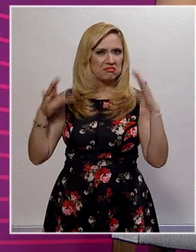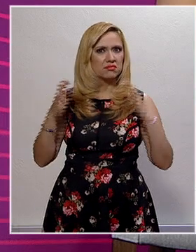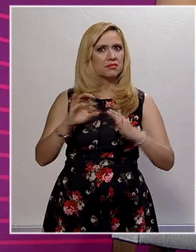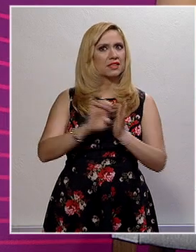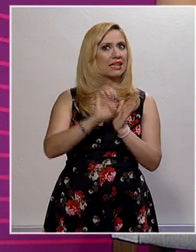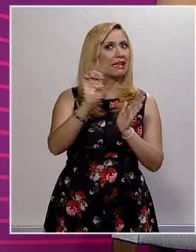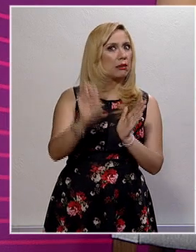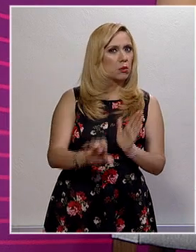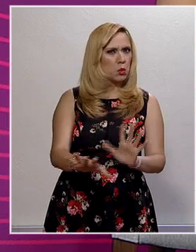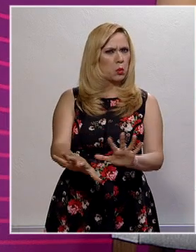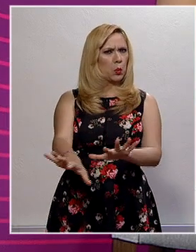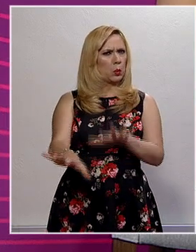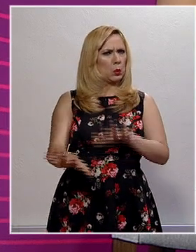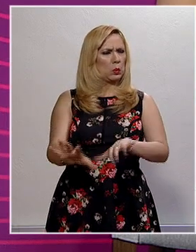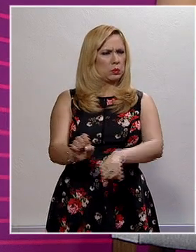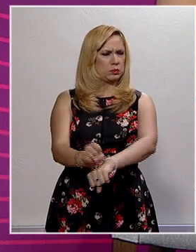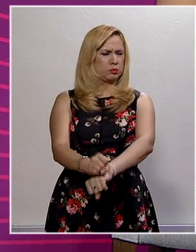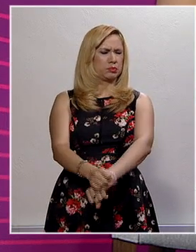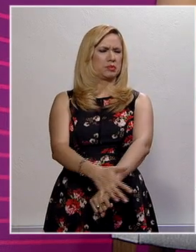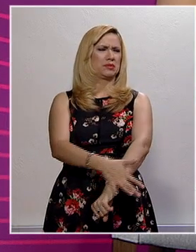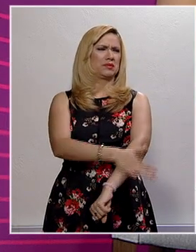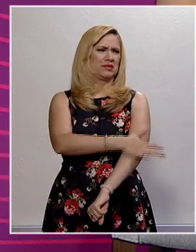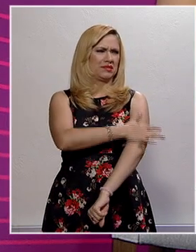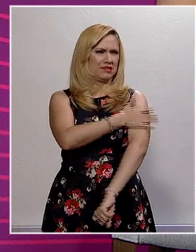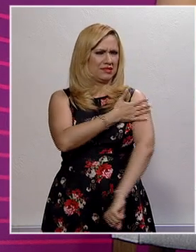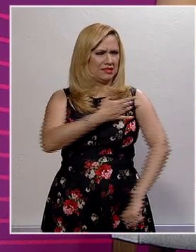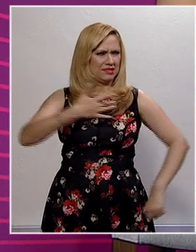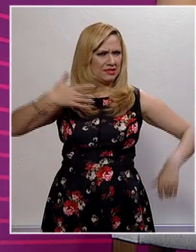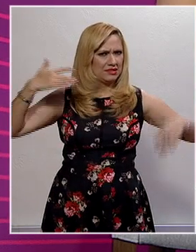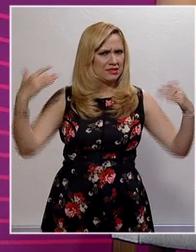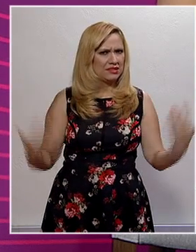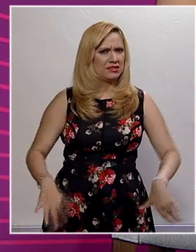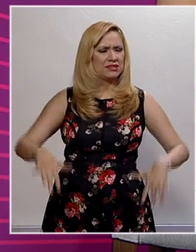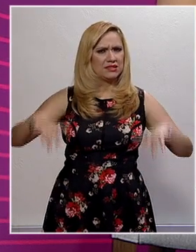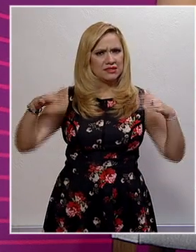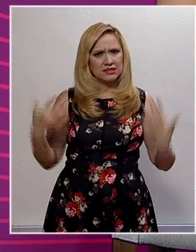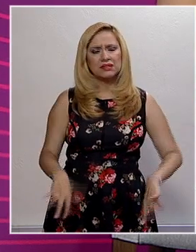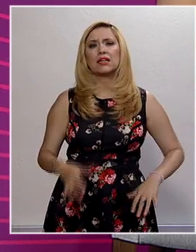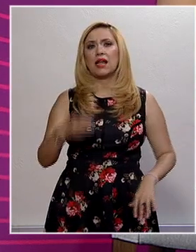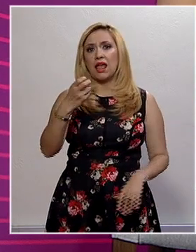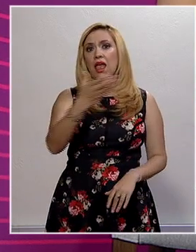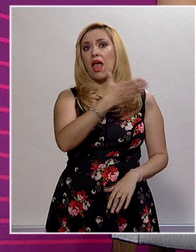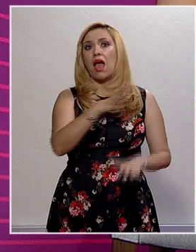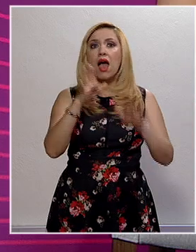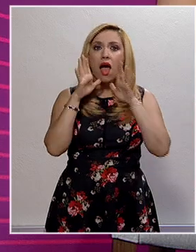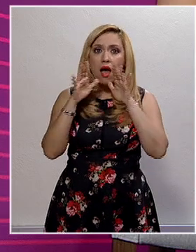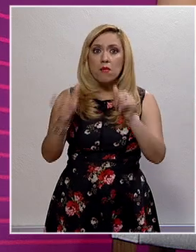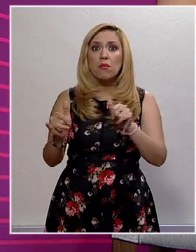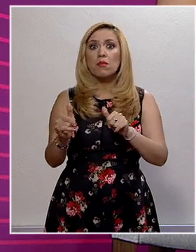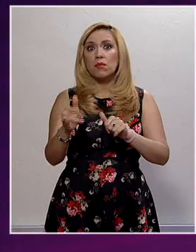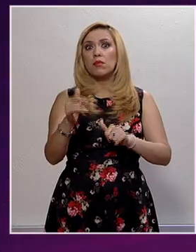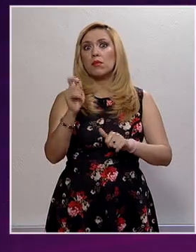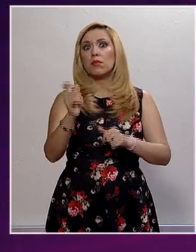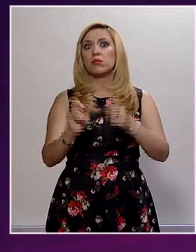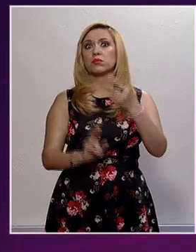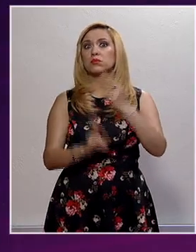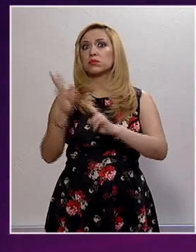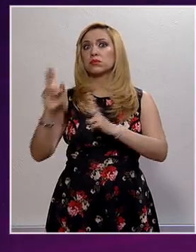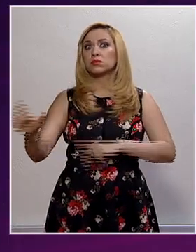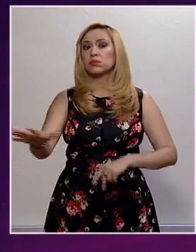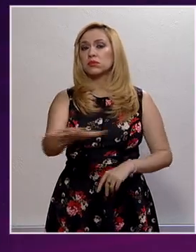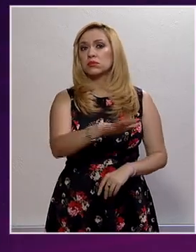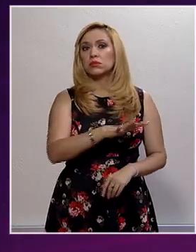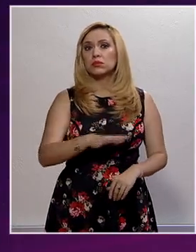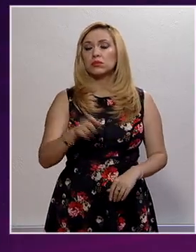tienden a culpar a las víctimas, ¿no? Entonces, en este caso de Campo Algodonero, las niñas